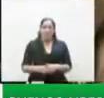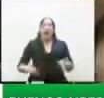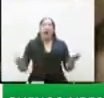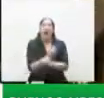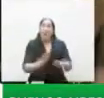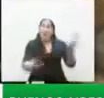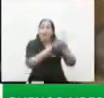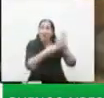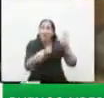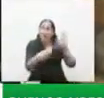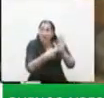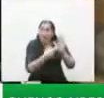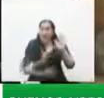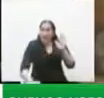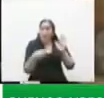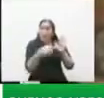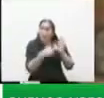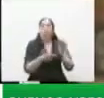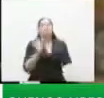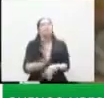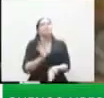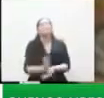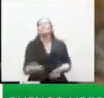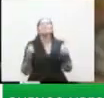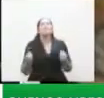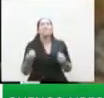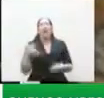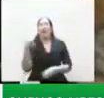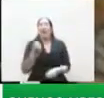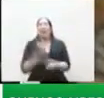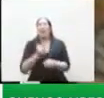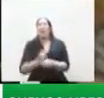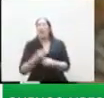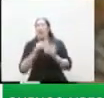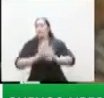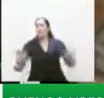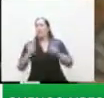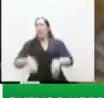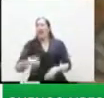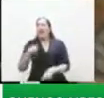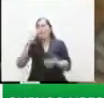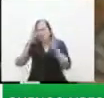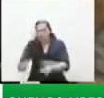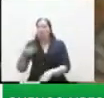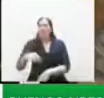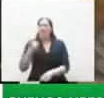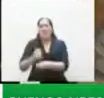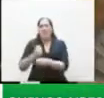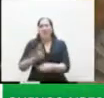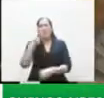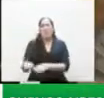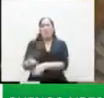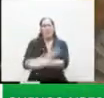el aborto es desentenderse de trabajar para prevenir embarazos adolescentes, para acompañar a la mujer durante